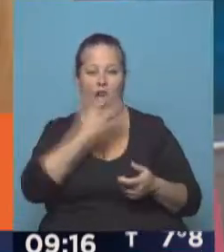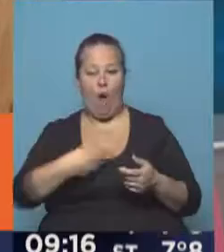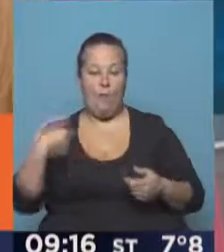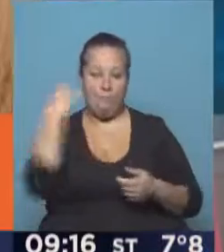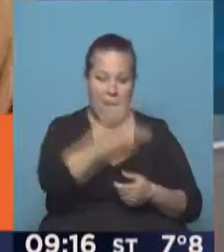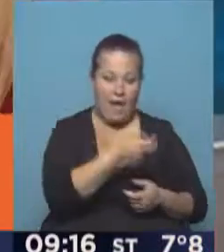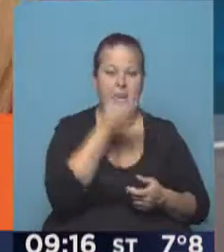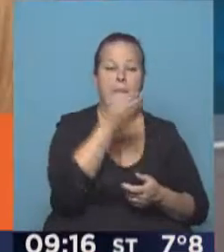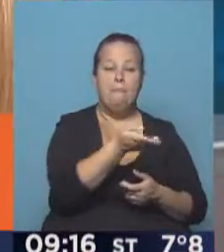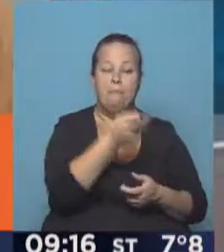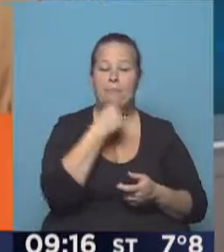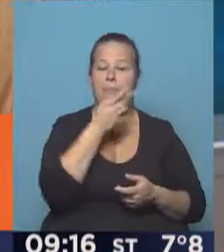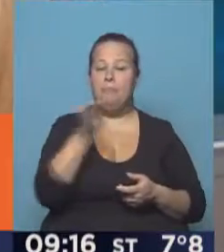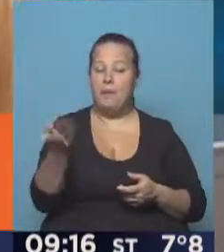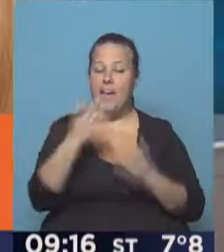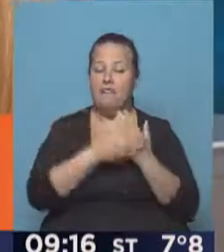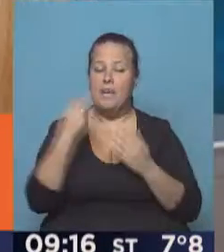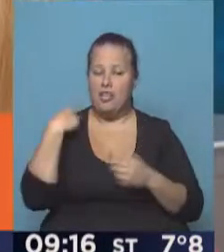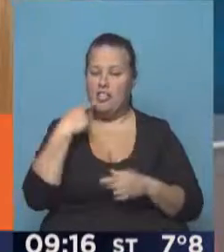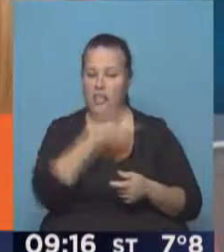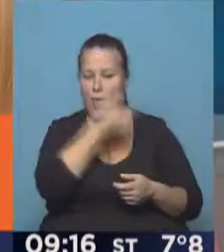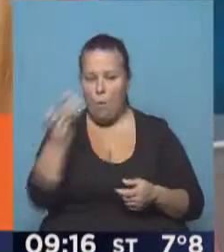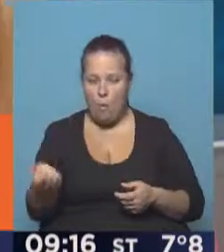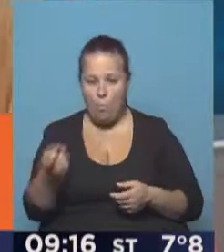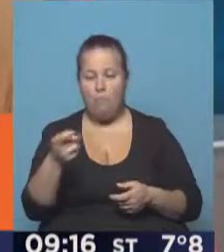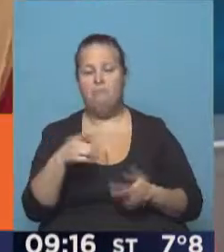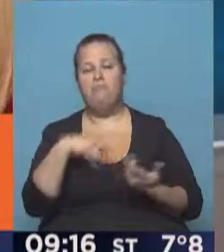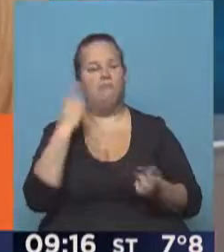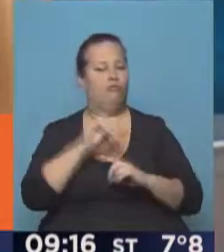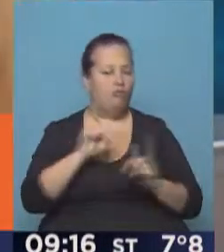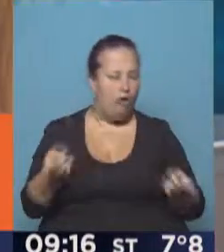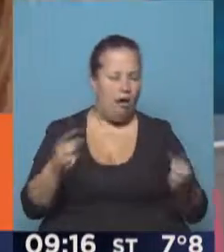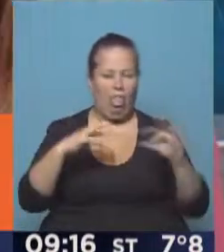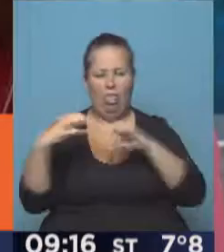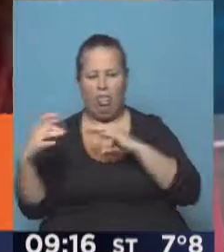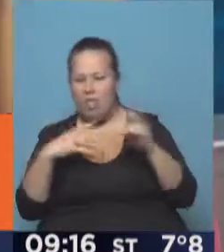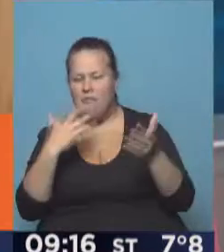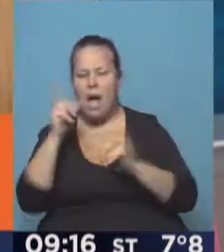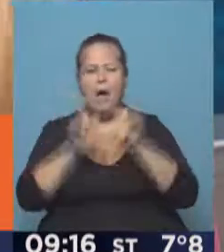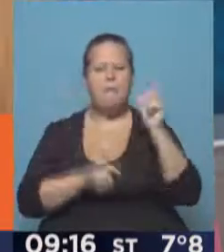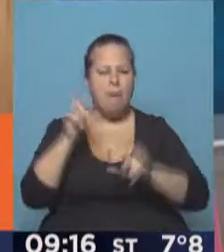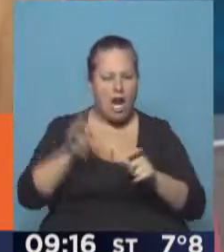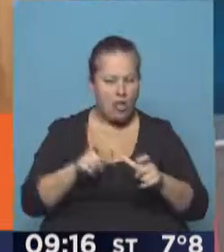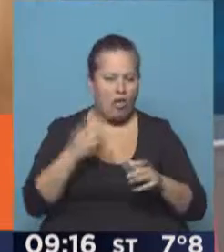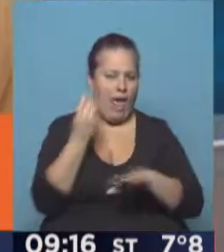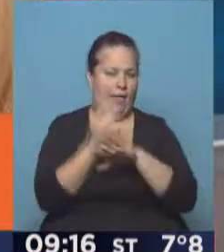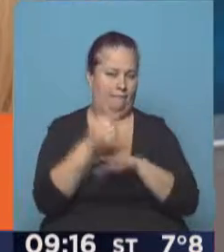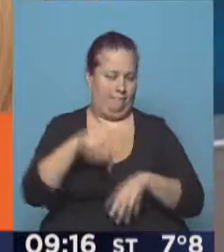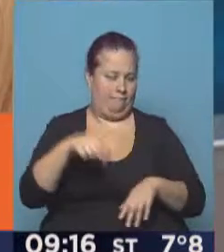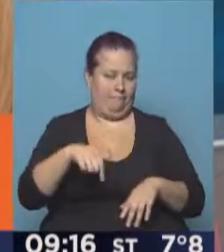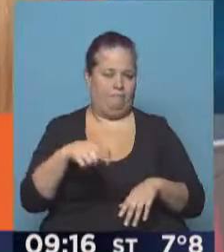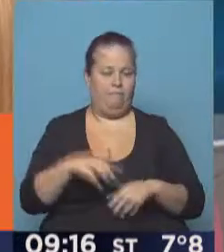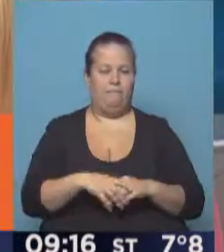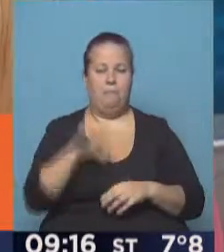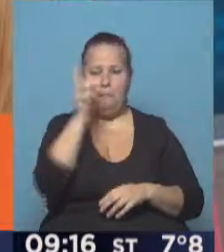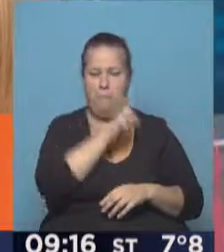Estado, a pedido, dice el jefe de gabinete, de escolas, luego no. Luego algunas personas que son referentes aquí